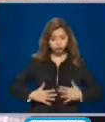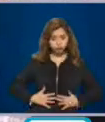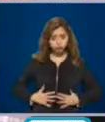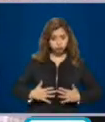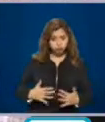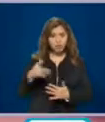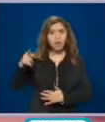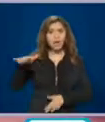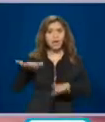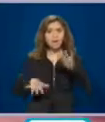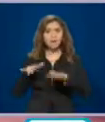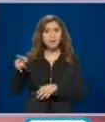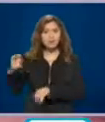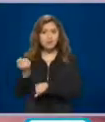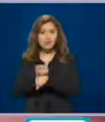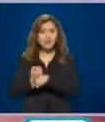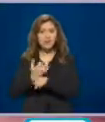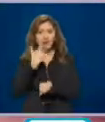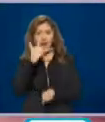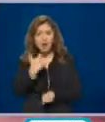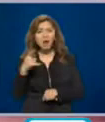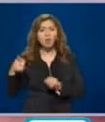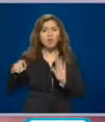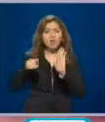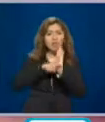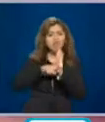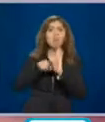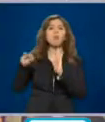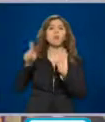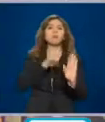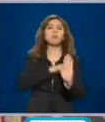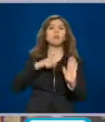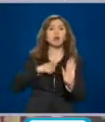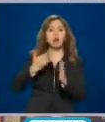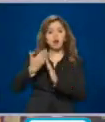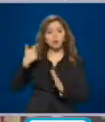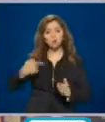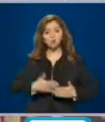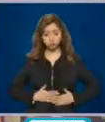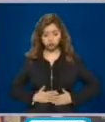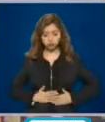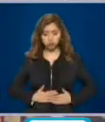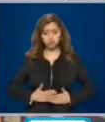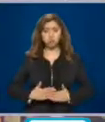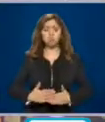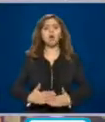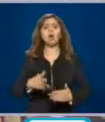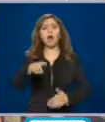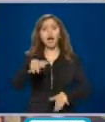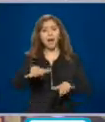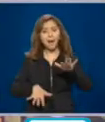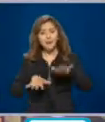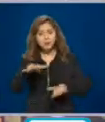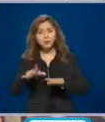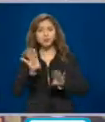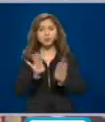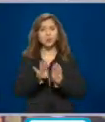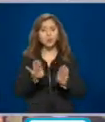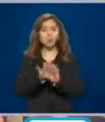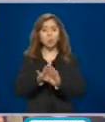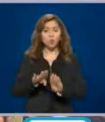sangre raros, ¿no? Sobre todo de tipos negativos. Entonces, durante el embarazo se pueden generar anticuerpos